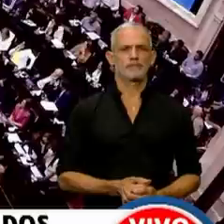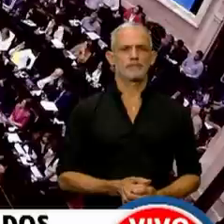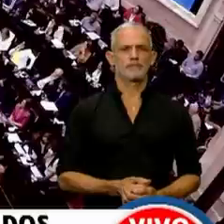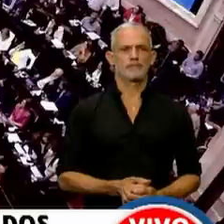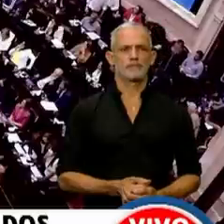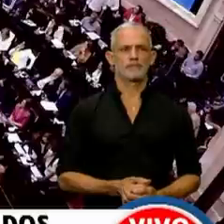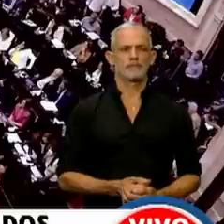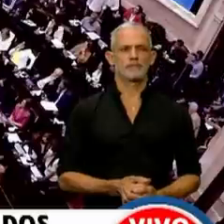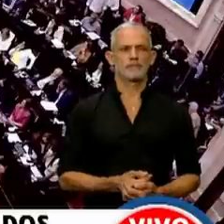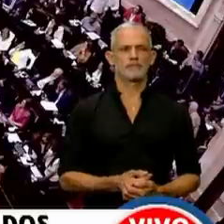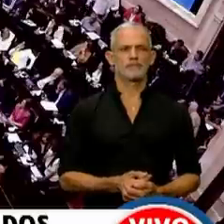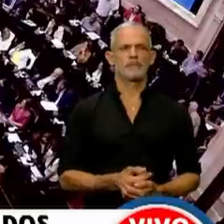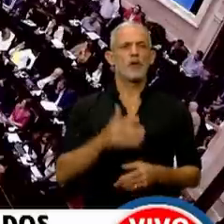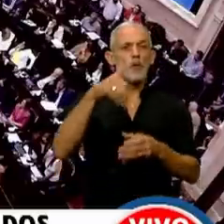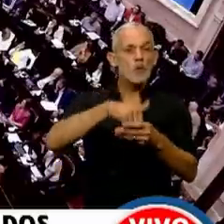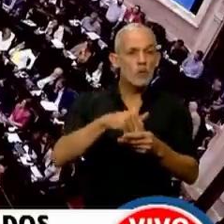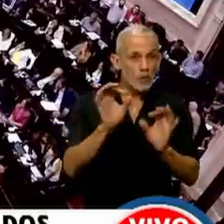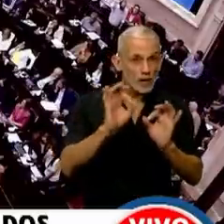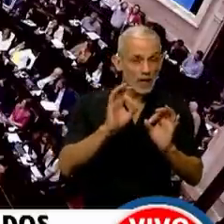son atenciones